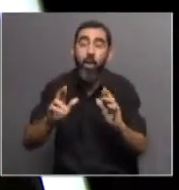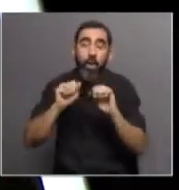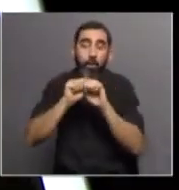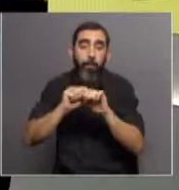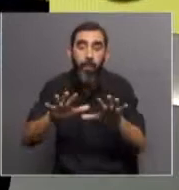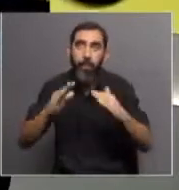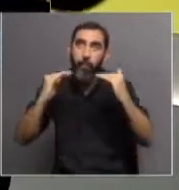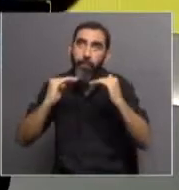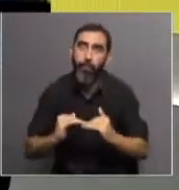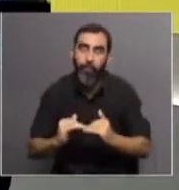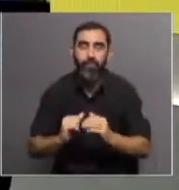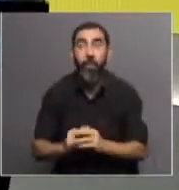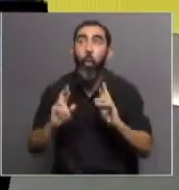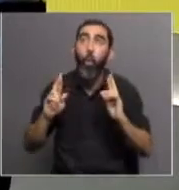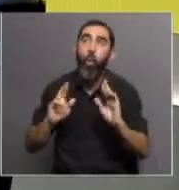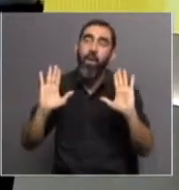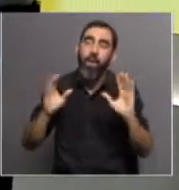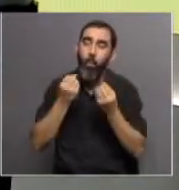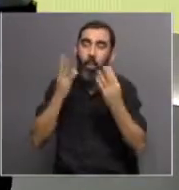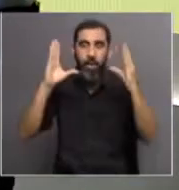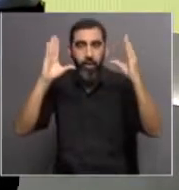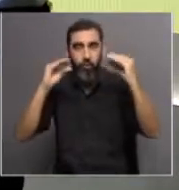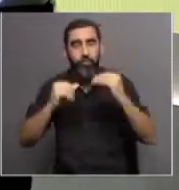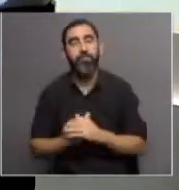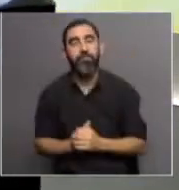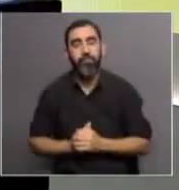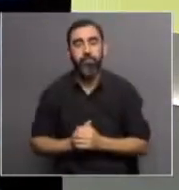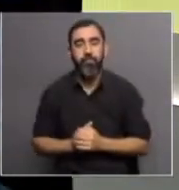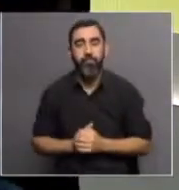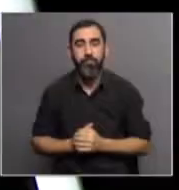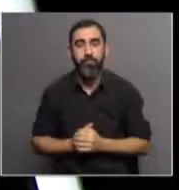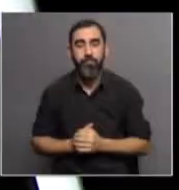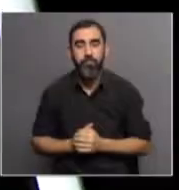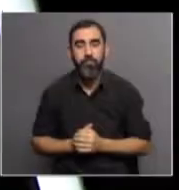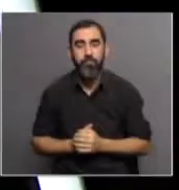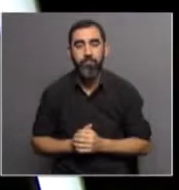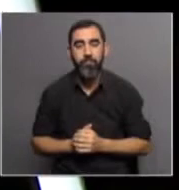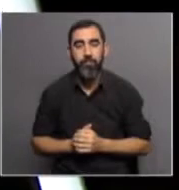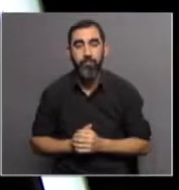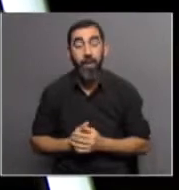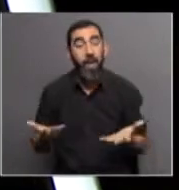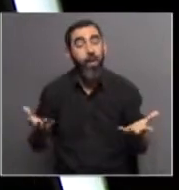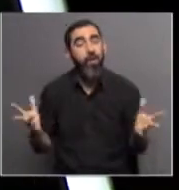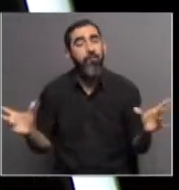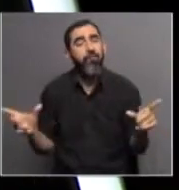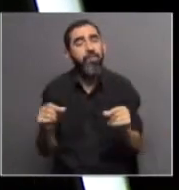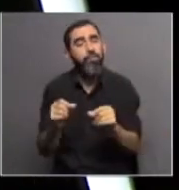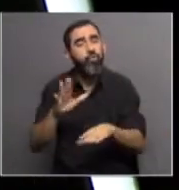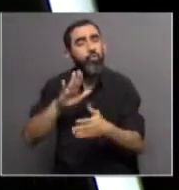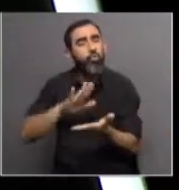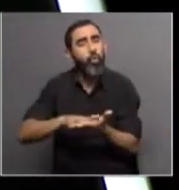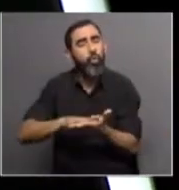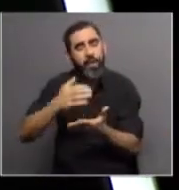pandemia nos dé un respiro. Ojalá. Sí. Buenas noches. Buenas noches, hasta pronto. Nosotros cerramos sobre ciencia con algo